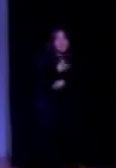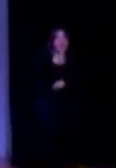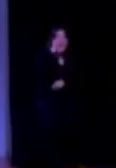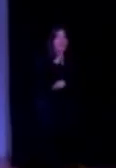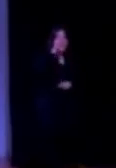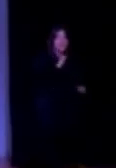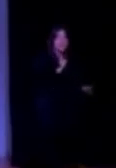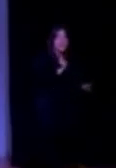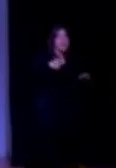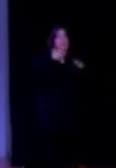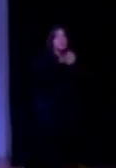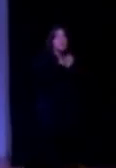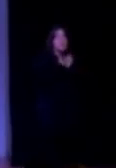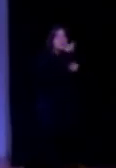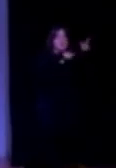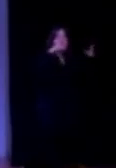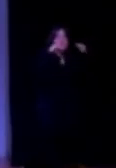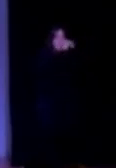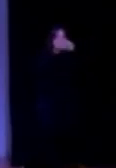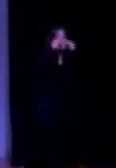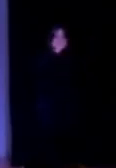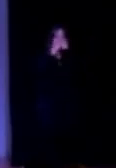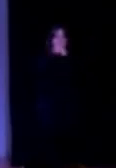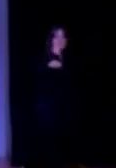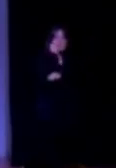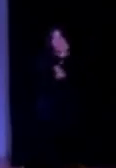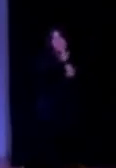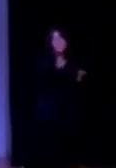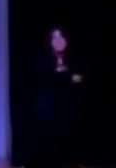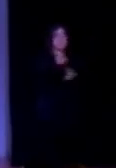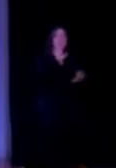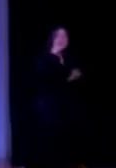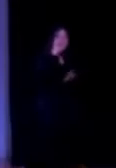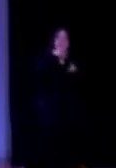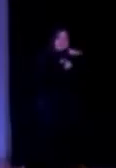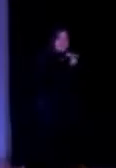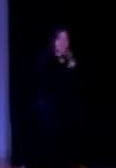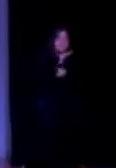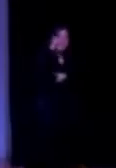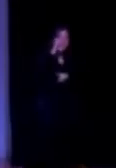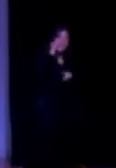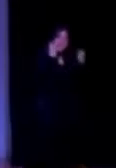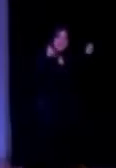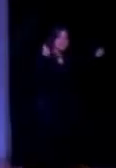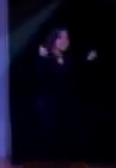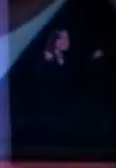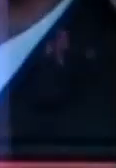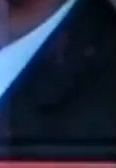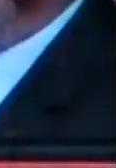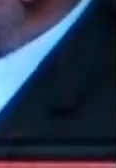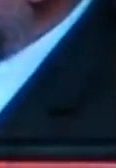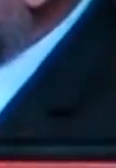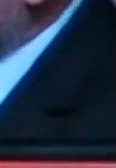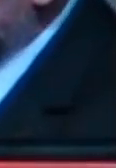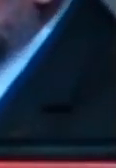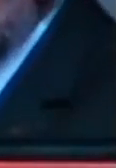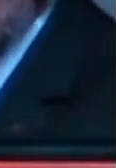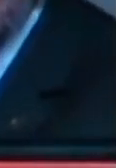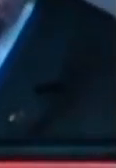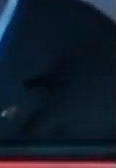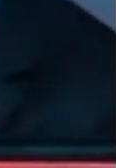estén dando besos continuamente, pero que haya un clima de relación humana, afectiva, real. Y respeto, respeto permanente por la